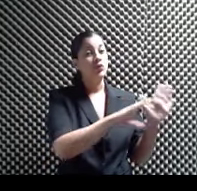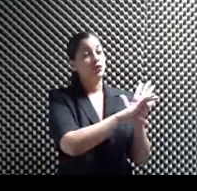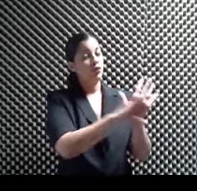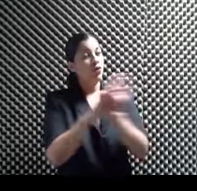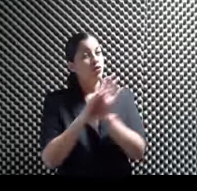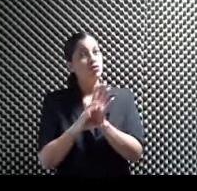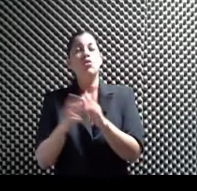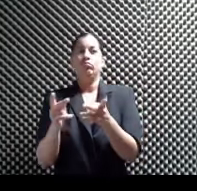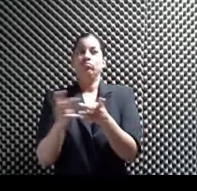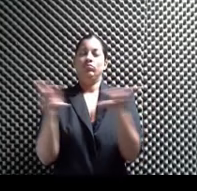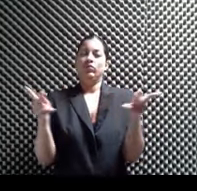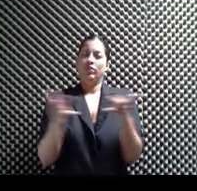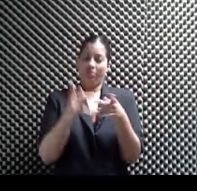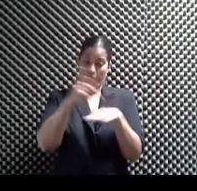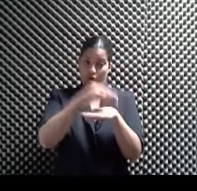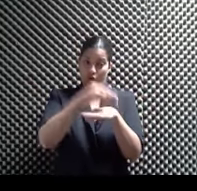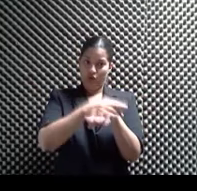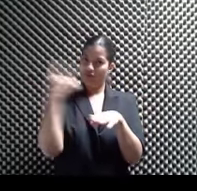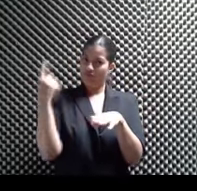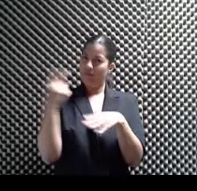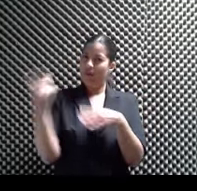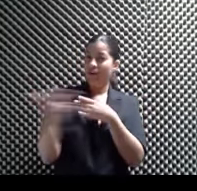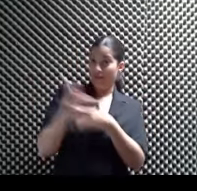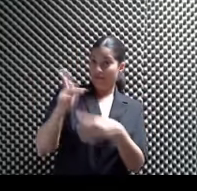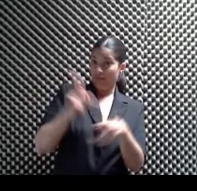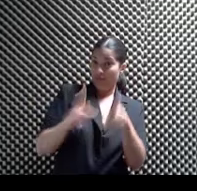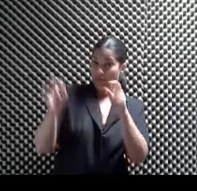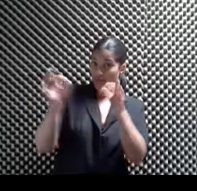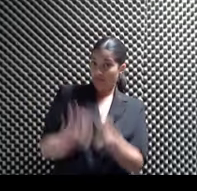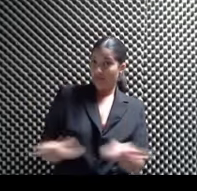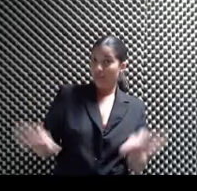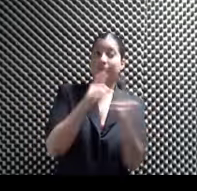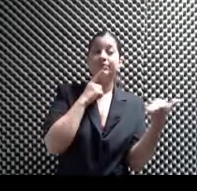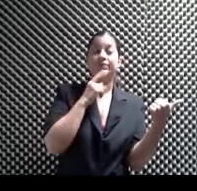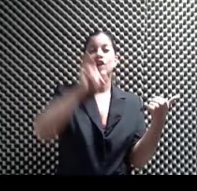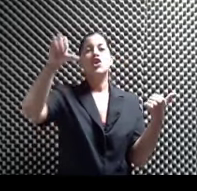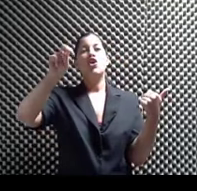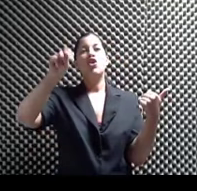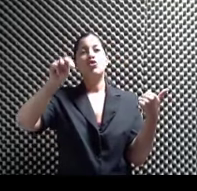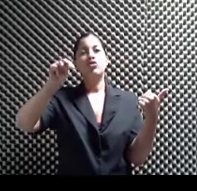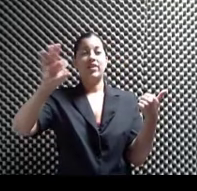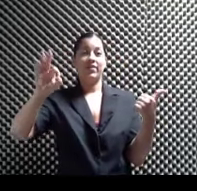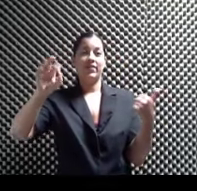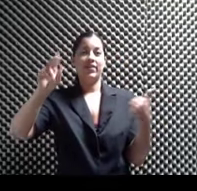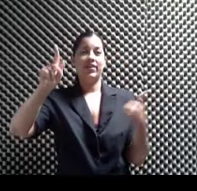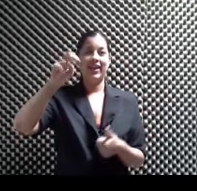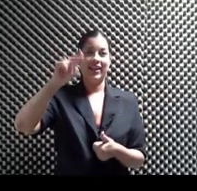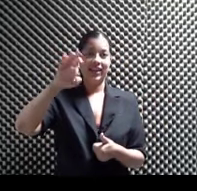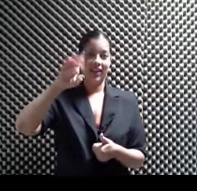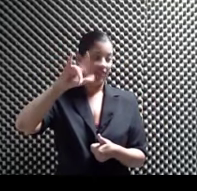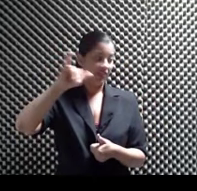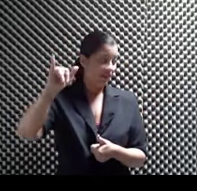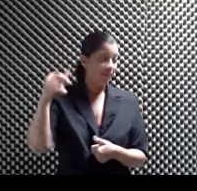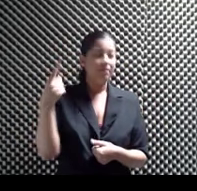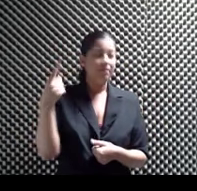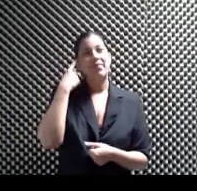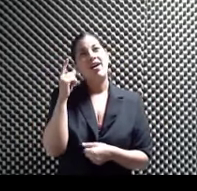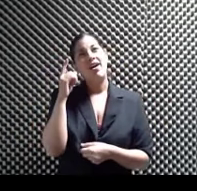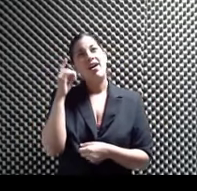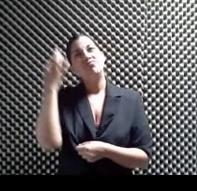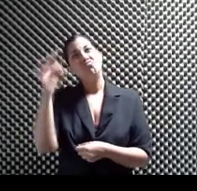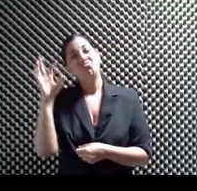Que Puerto Rico Ha tenido Vino John F. Kennedy En la década del 60 Y también tuvimos Muchísimas